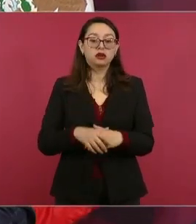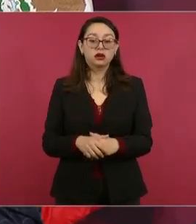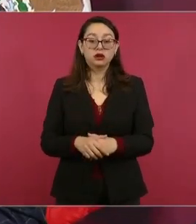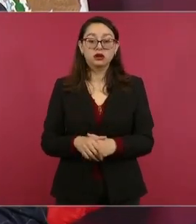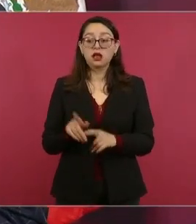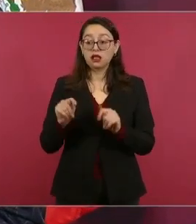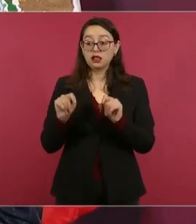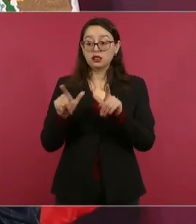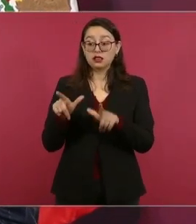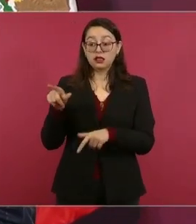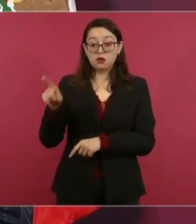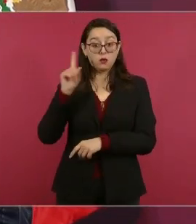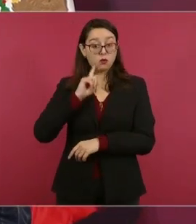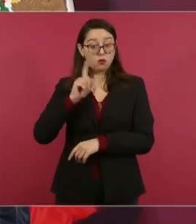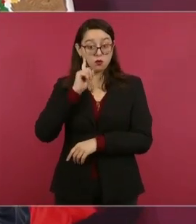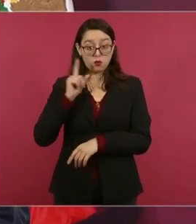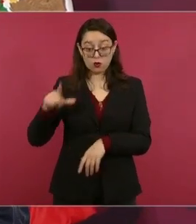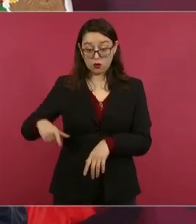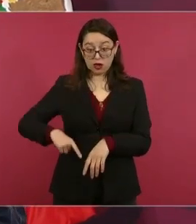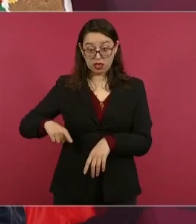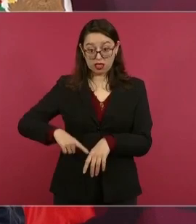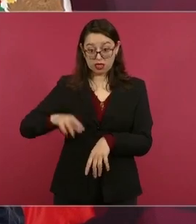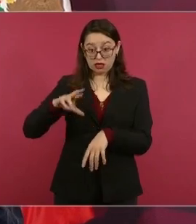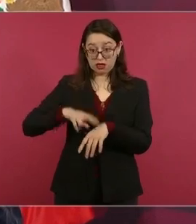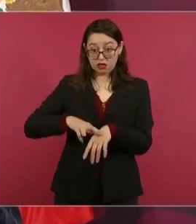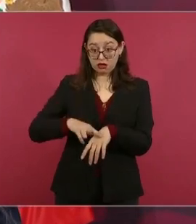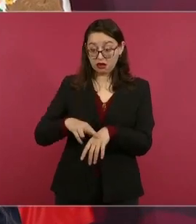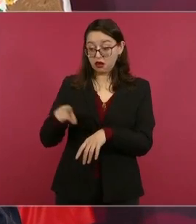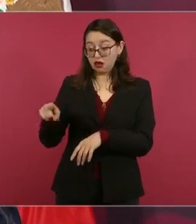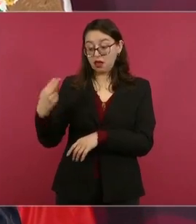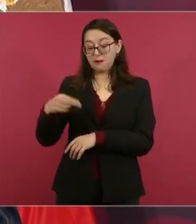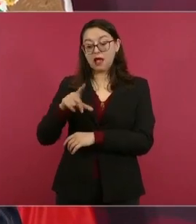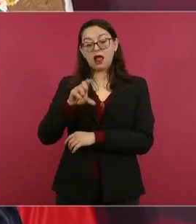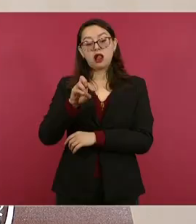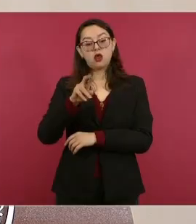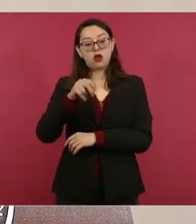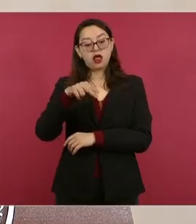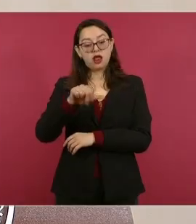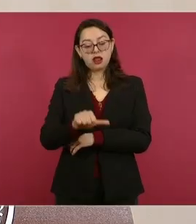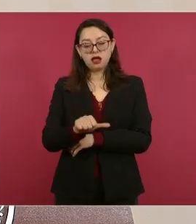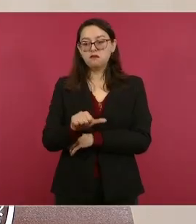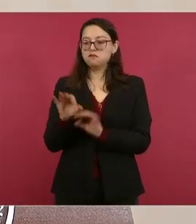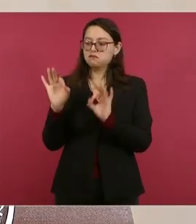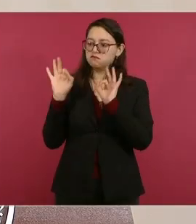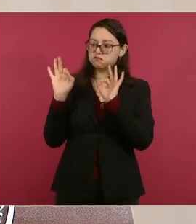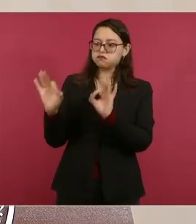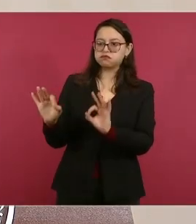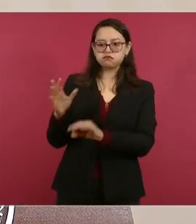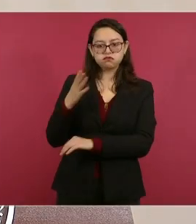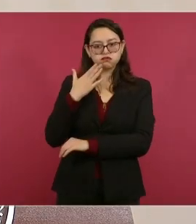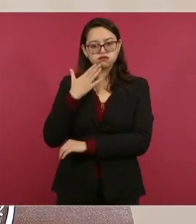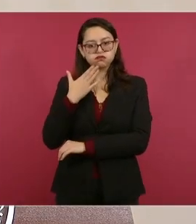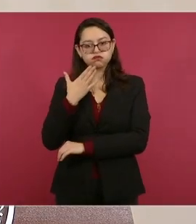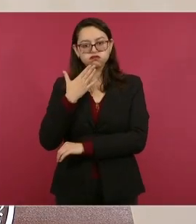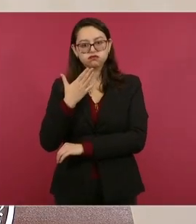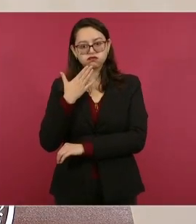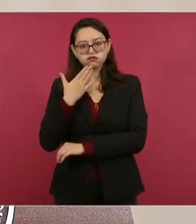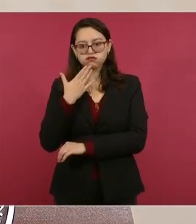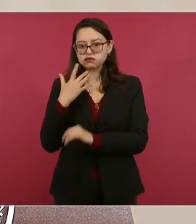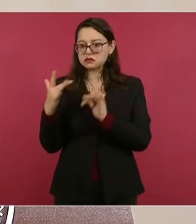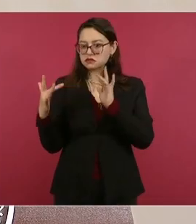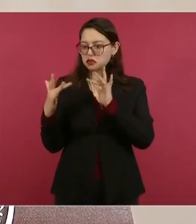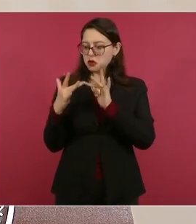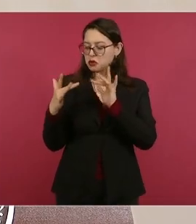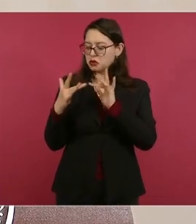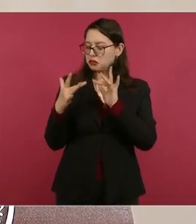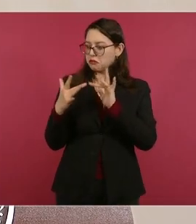es de primera, Lorena Cuellar, y sí se estableció comunicación